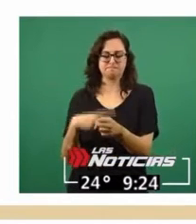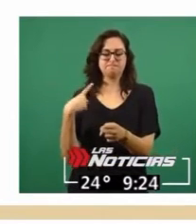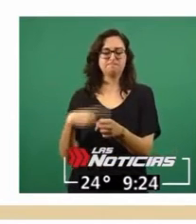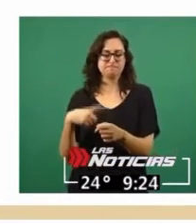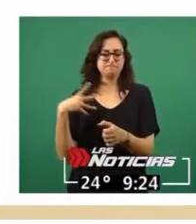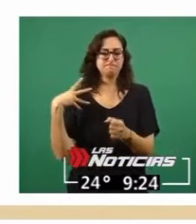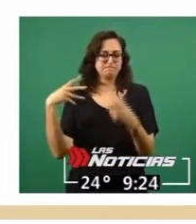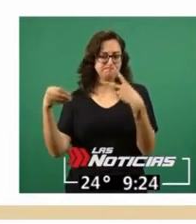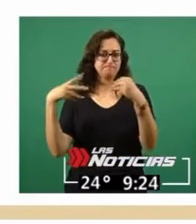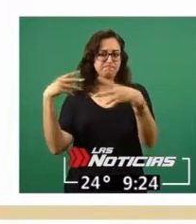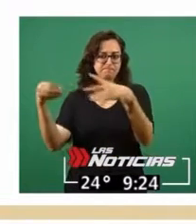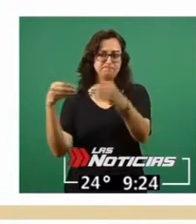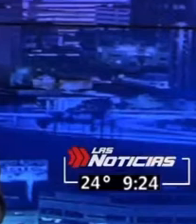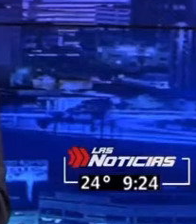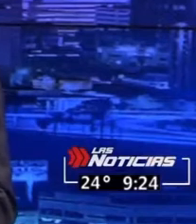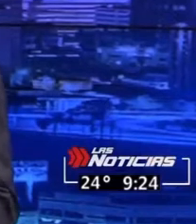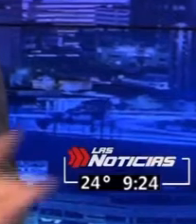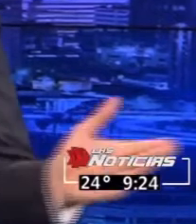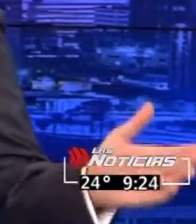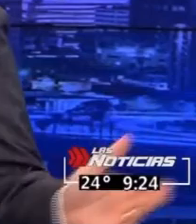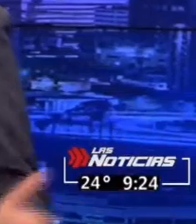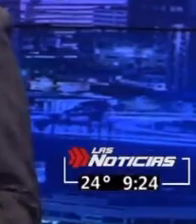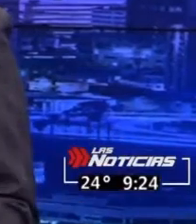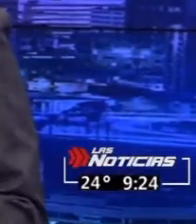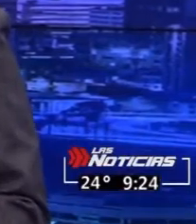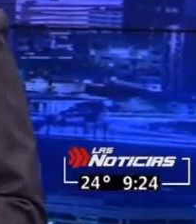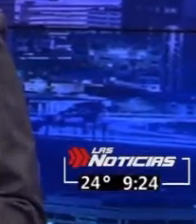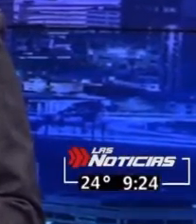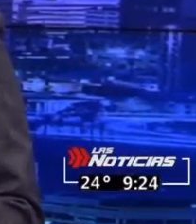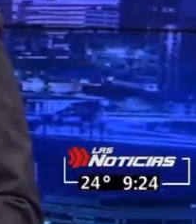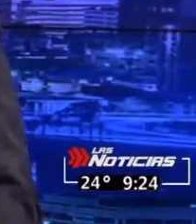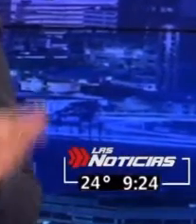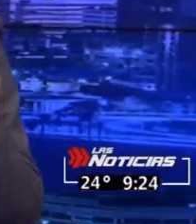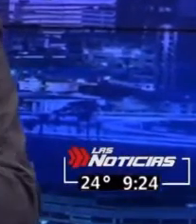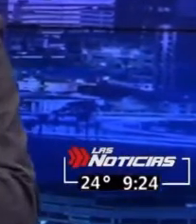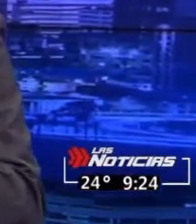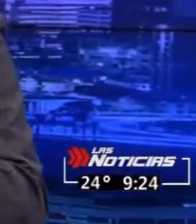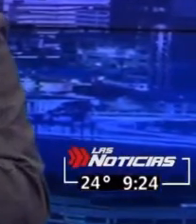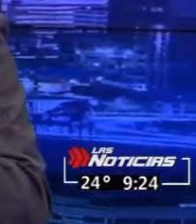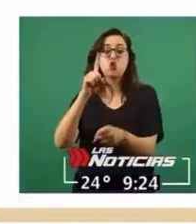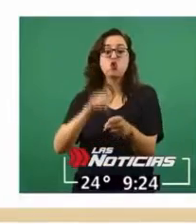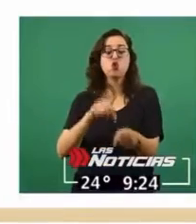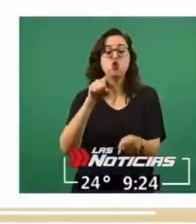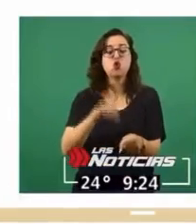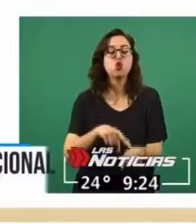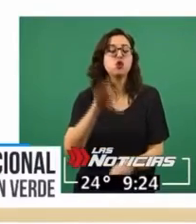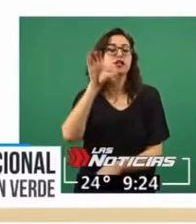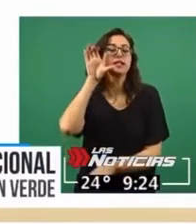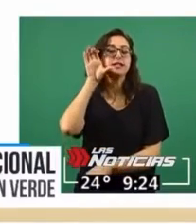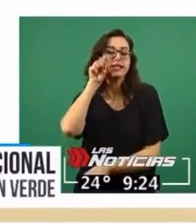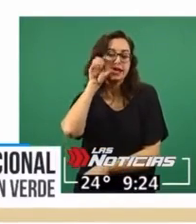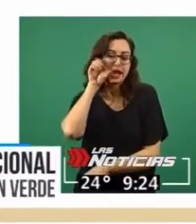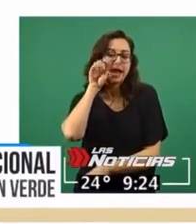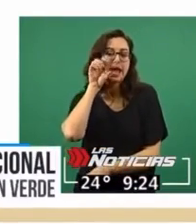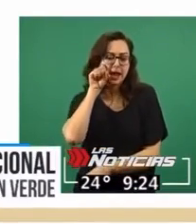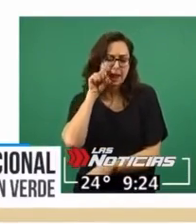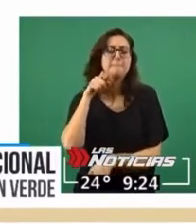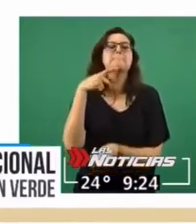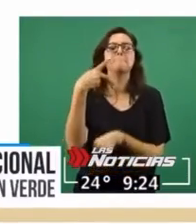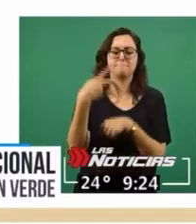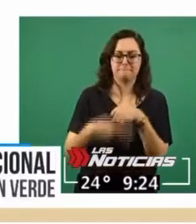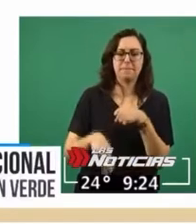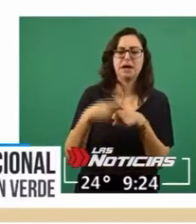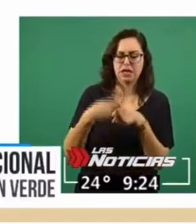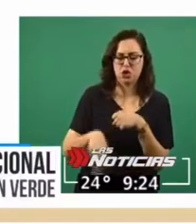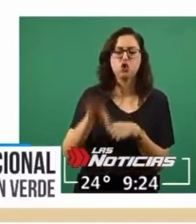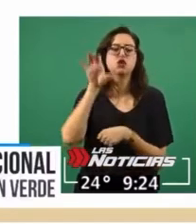hace un año también a un año de distancia se muestra como cada 15 días por parte de las autoridades federales esto que llaman